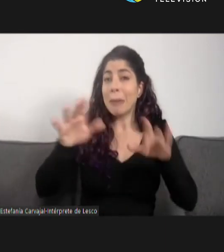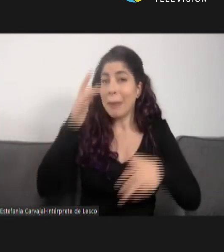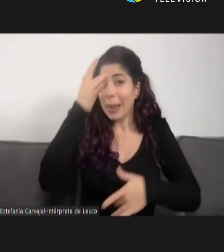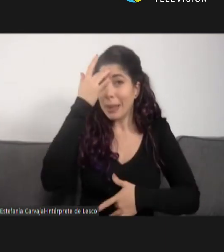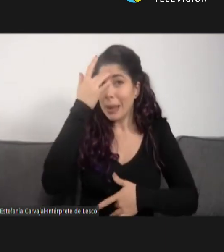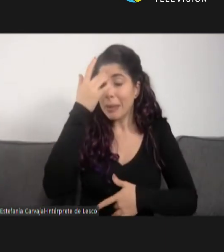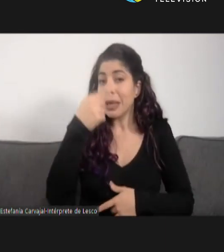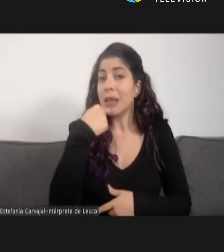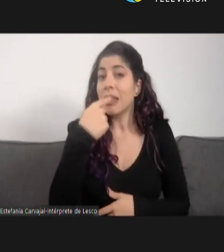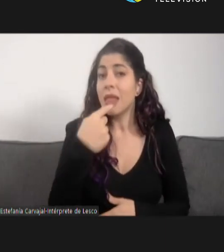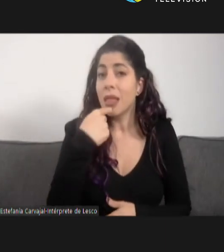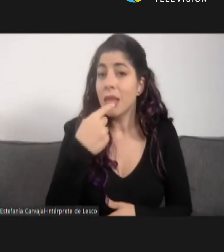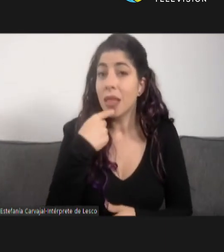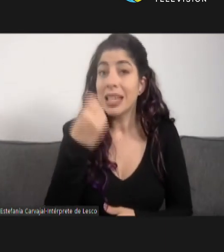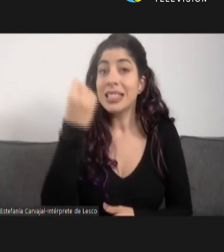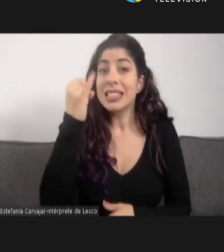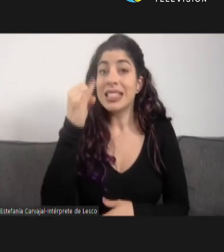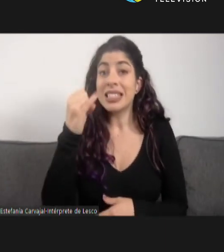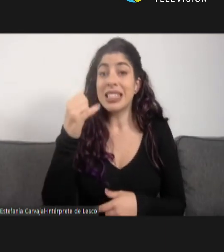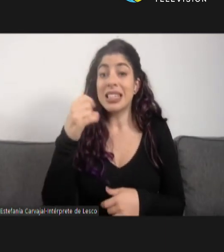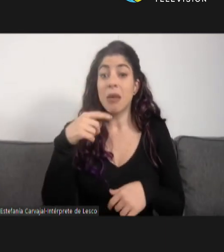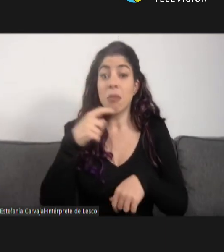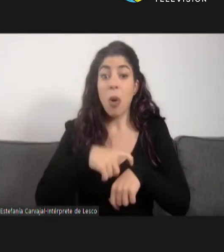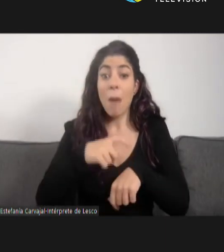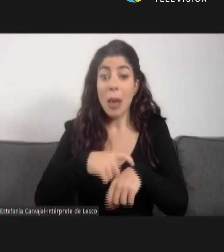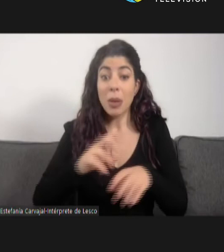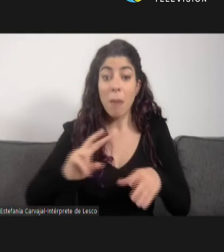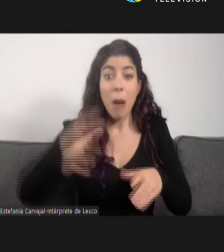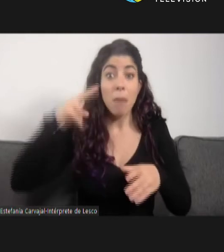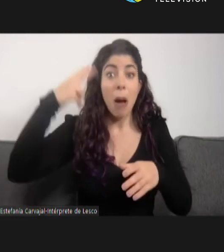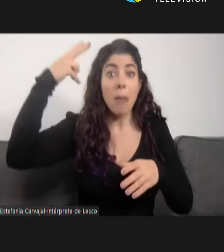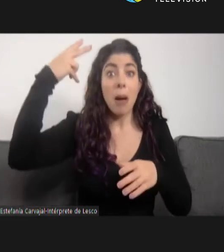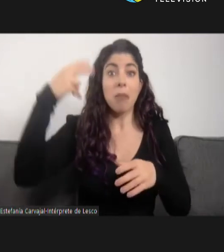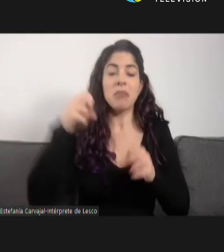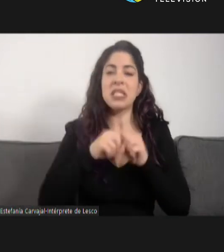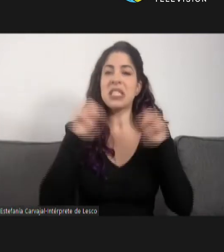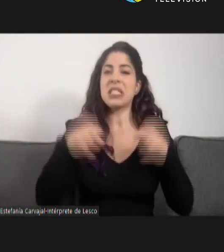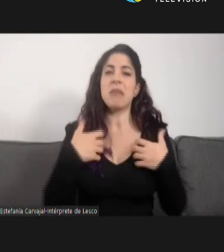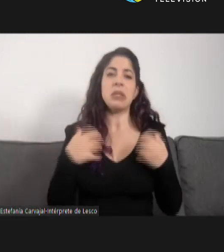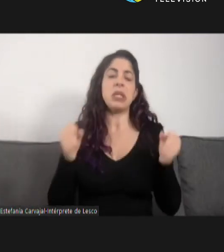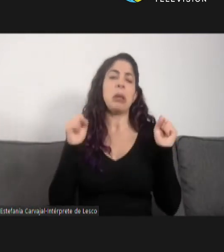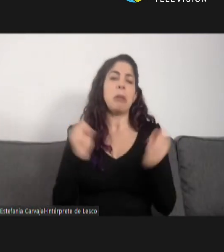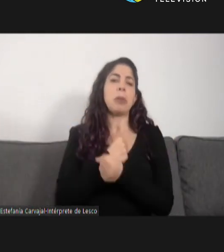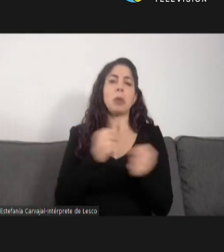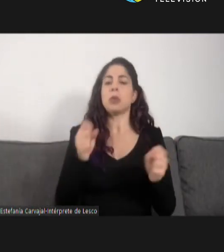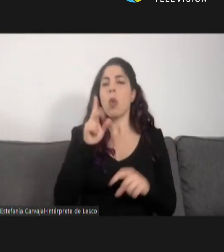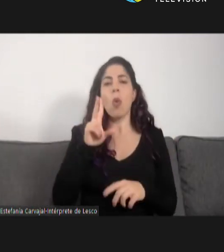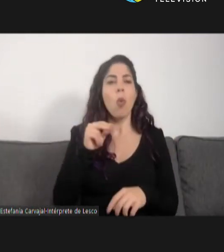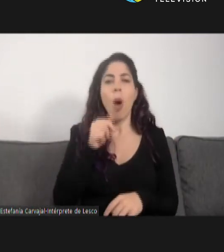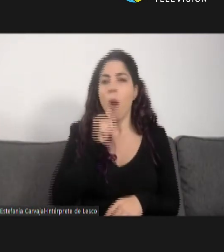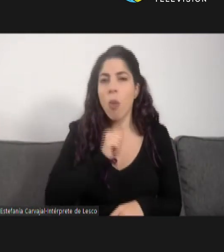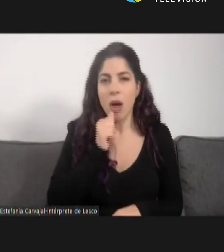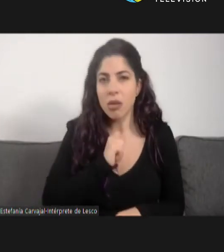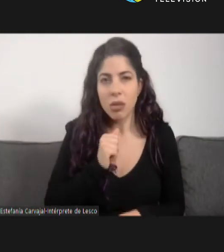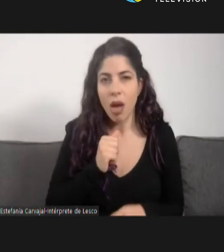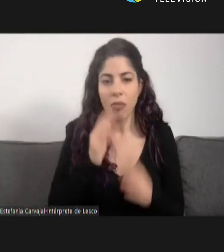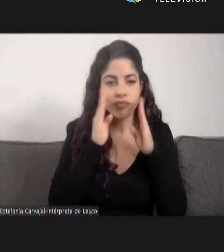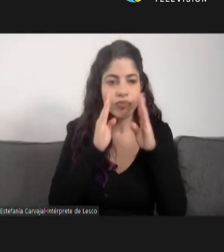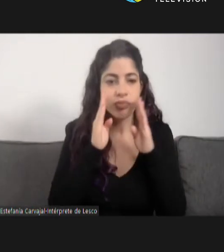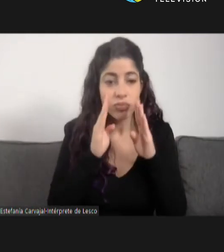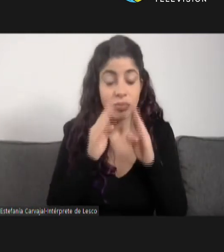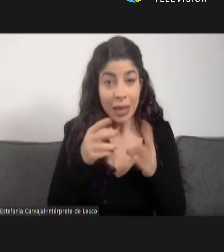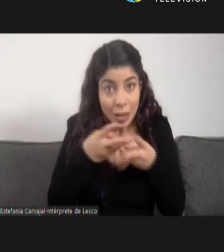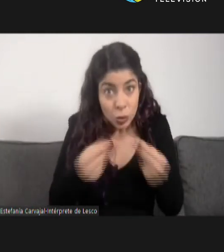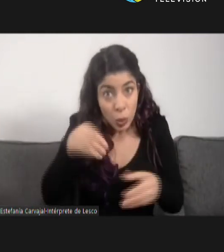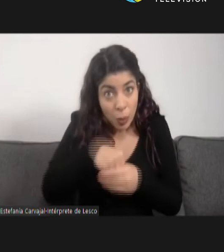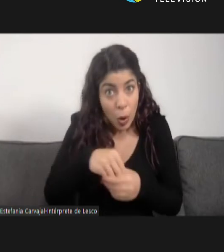que una vez que se entre en una fase exponencial no hay sistema de salud que aguante y que esto no se resuelve en los